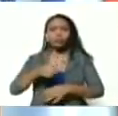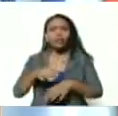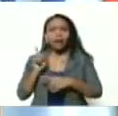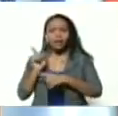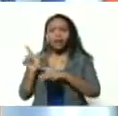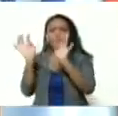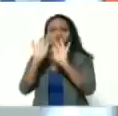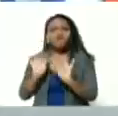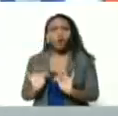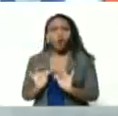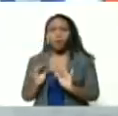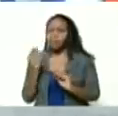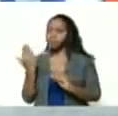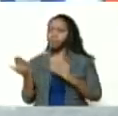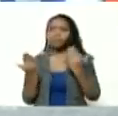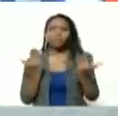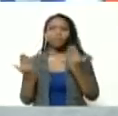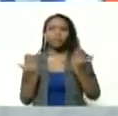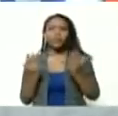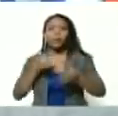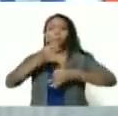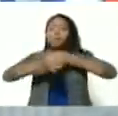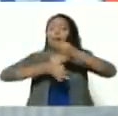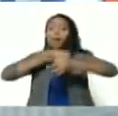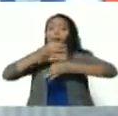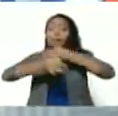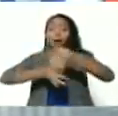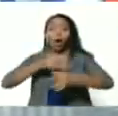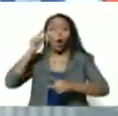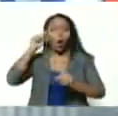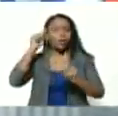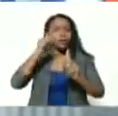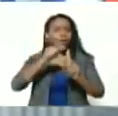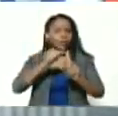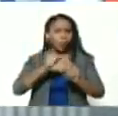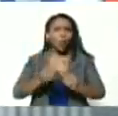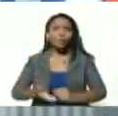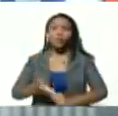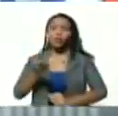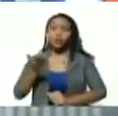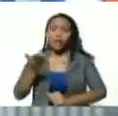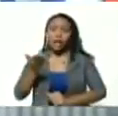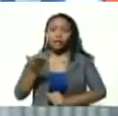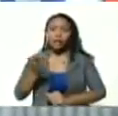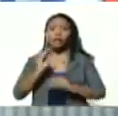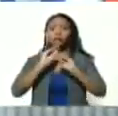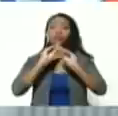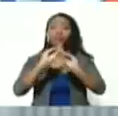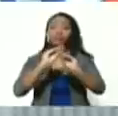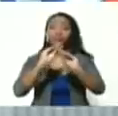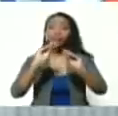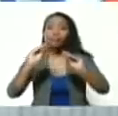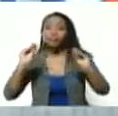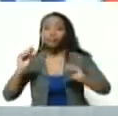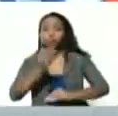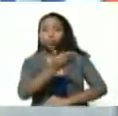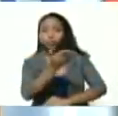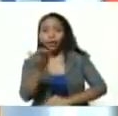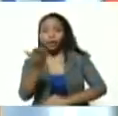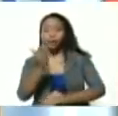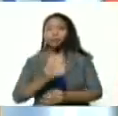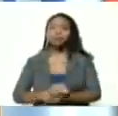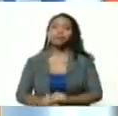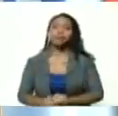de comparecencias y alocuciones tengan también un objetivo didáctico, de advertencia,